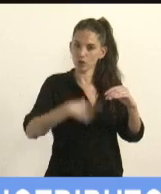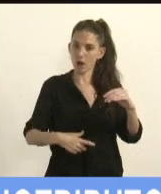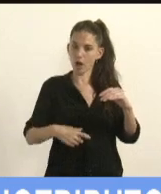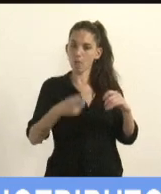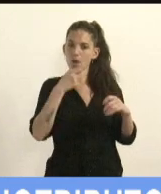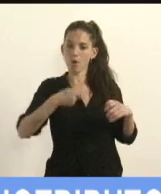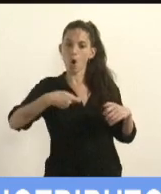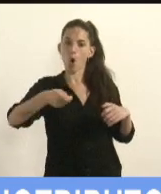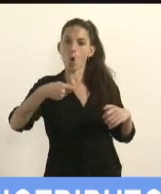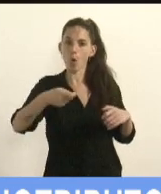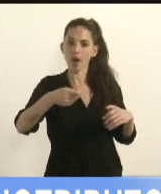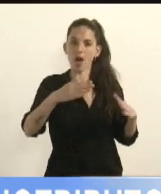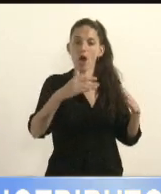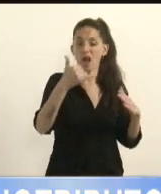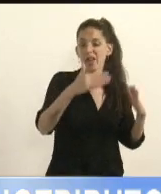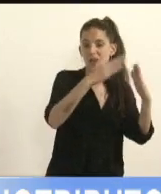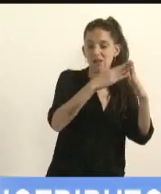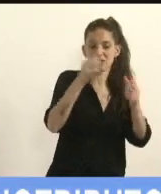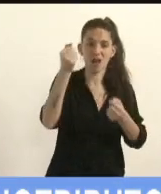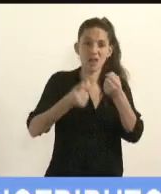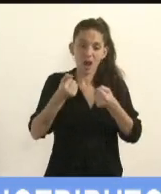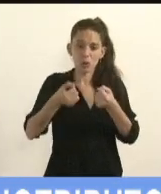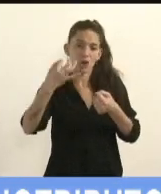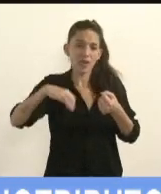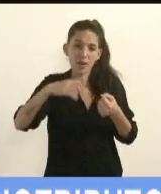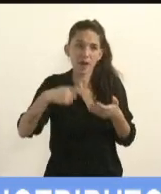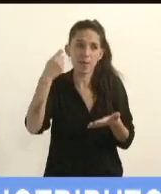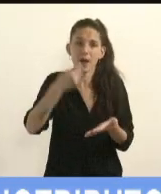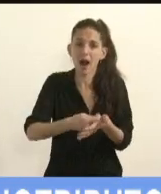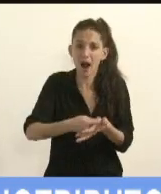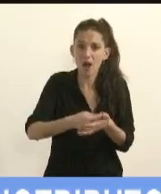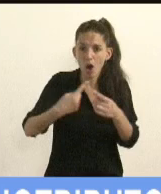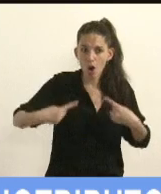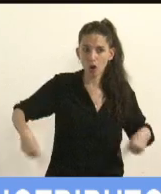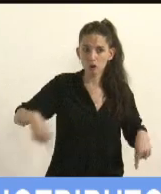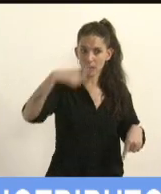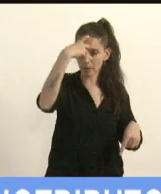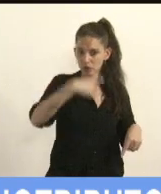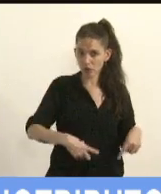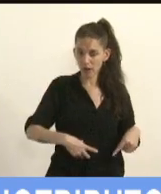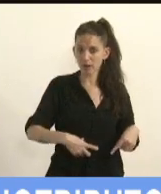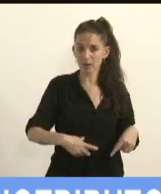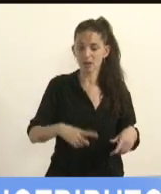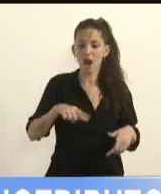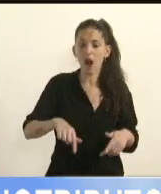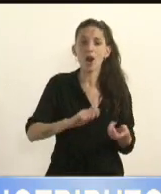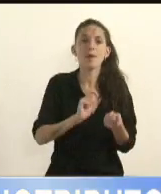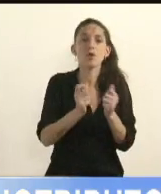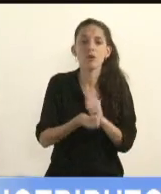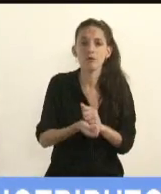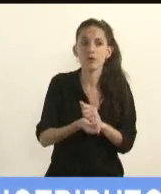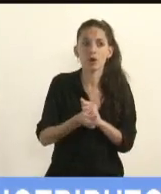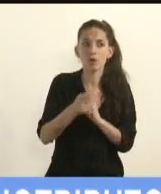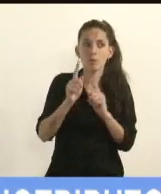terminaba pagando bienes personales como si fuera millonario. Modificó, al igual que hoy estamos haciendo,